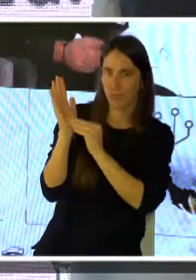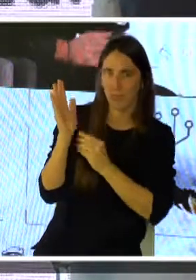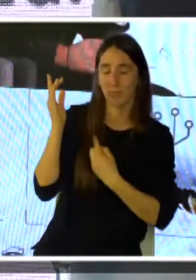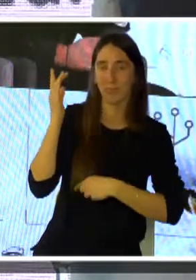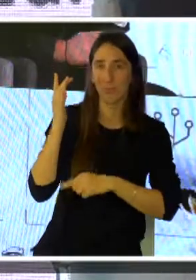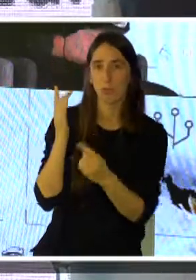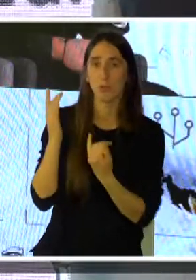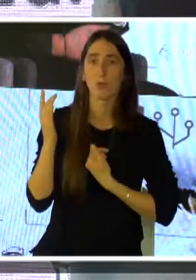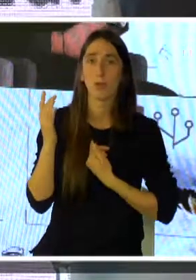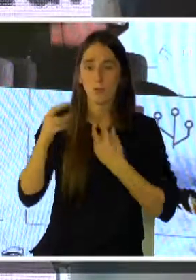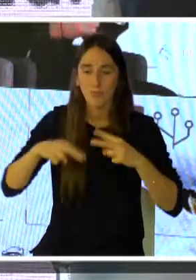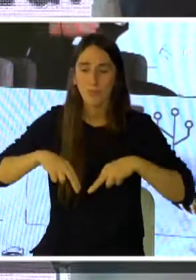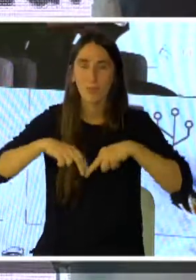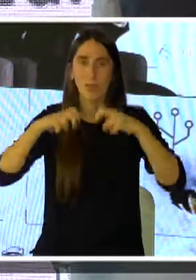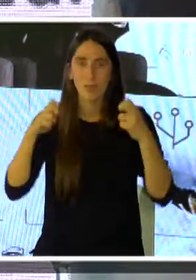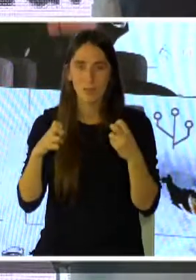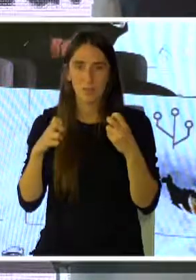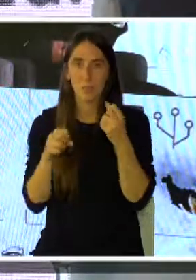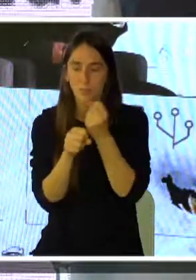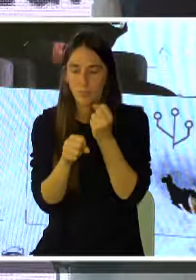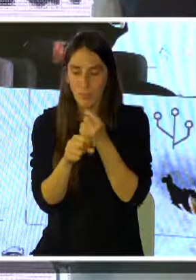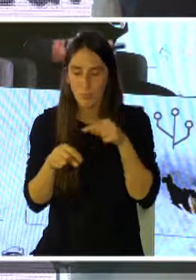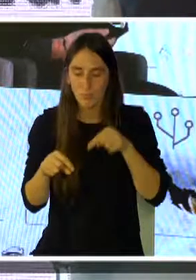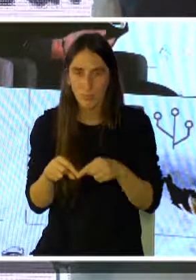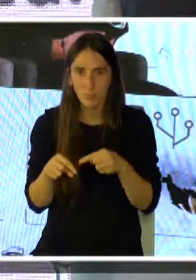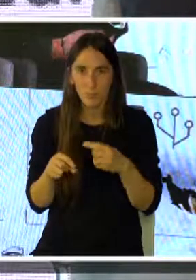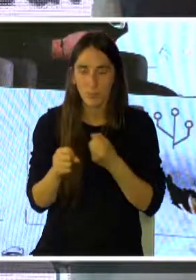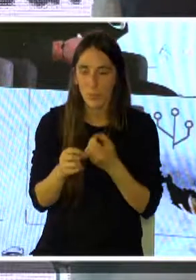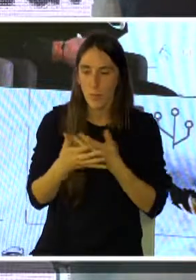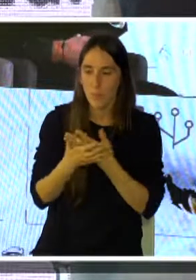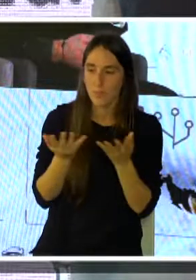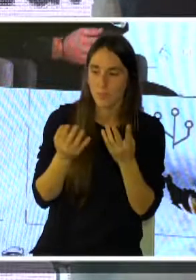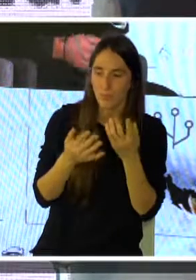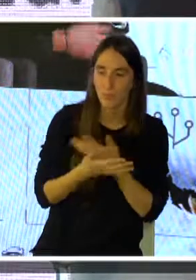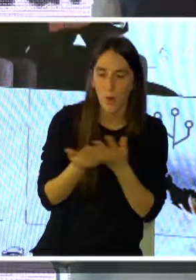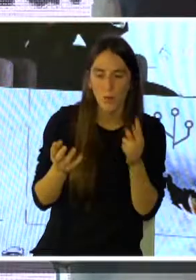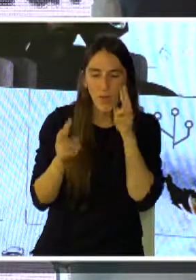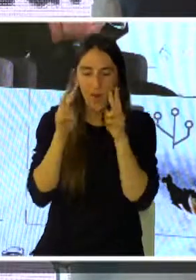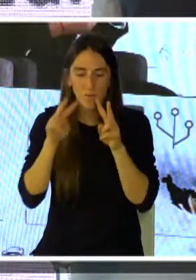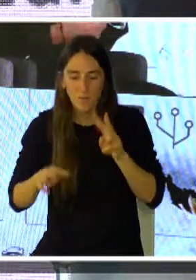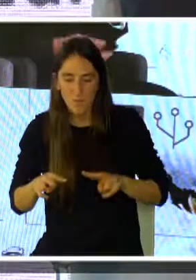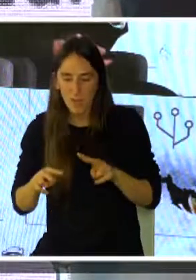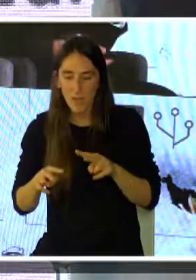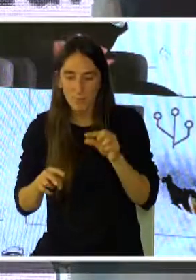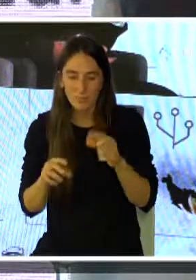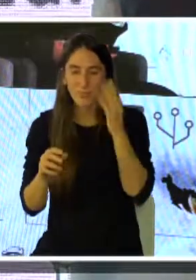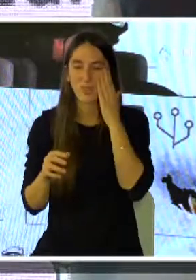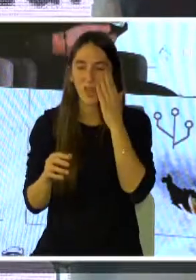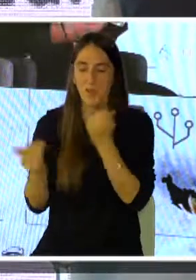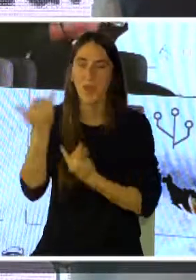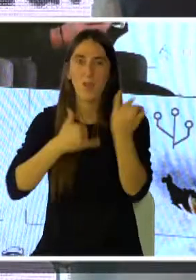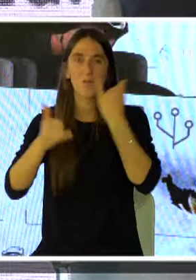de la ciencia de datos también, como una vertiente de ellas, es cómo los podemos visualizar, cómo podemos tomar esos grandes volúmenes de